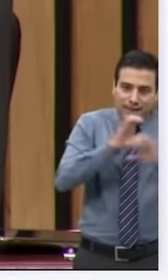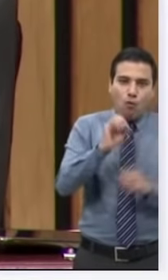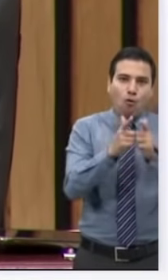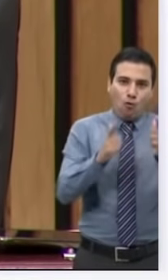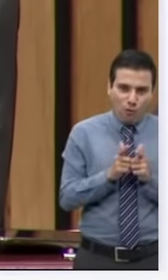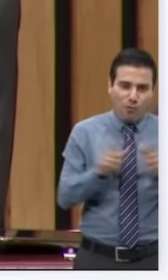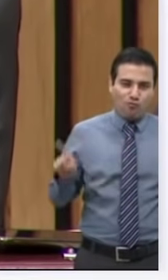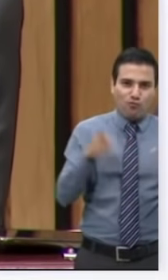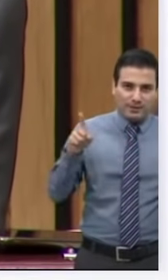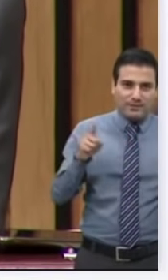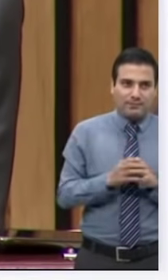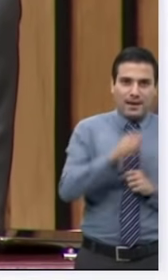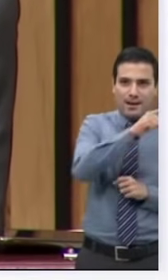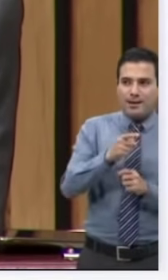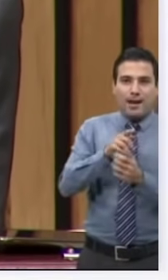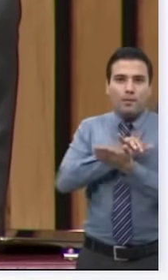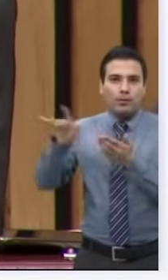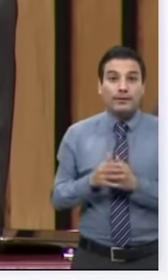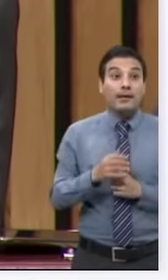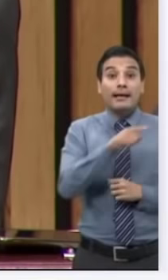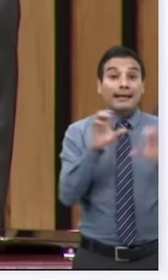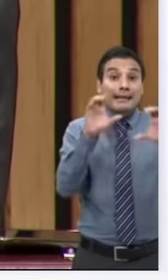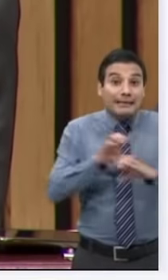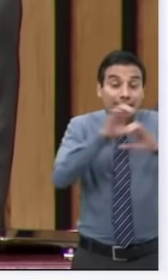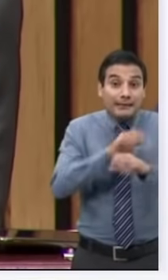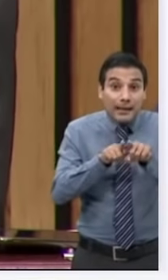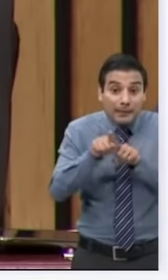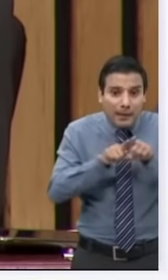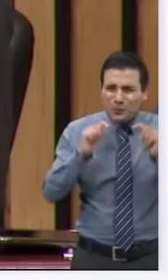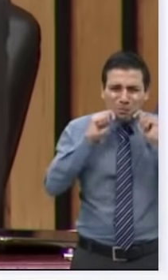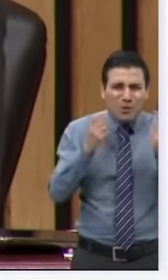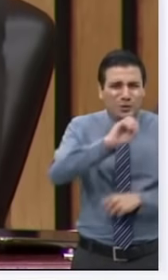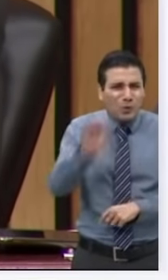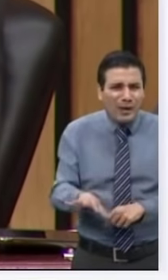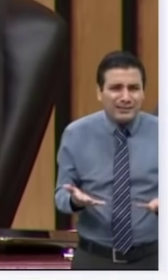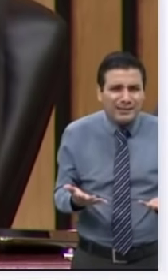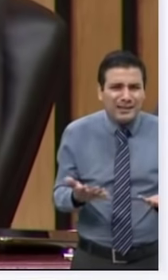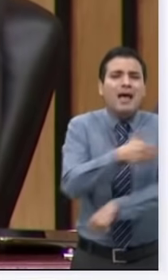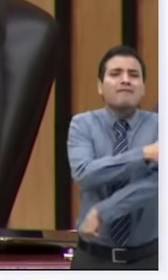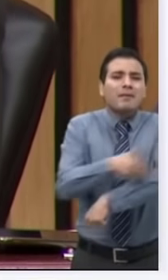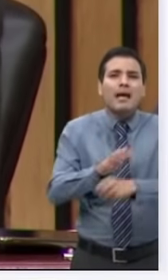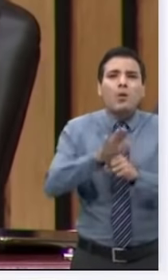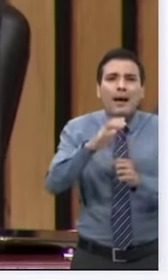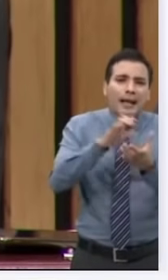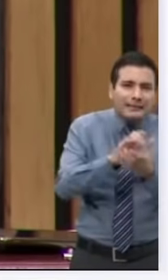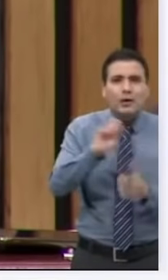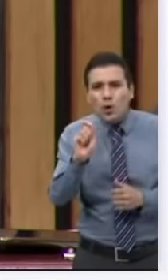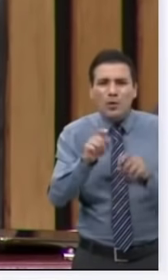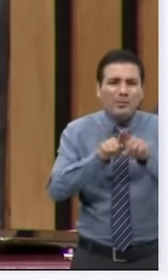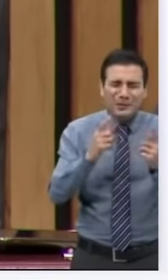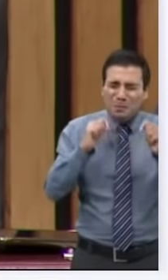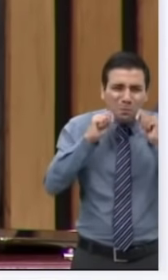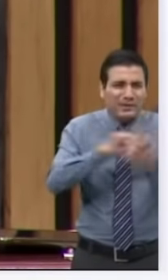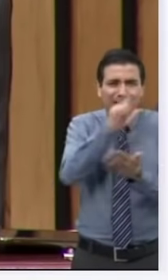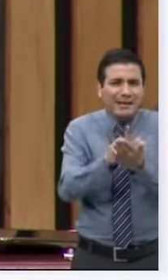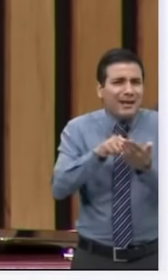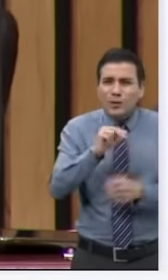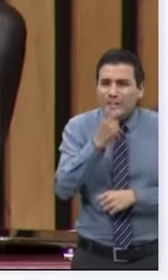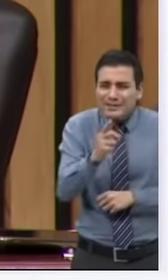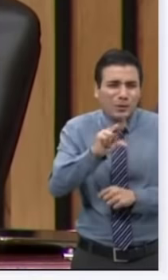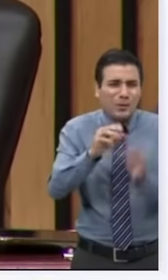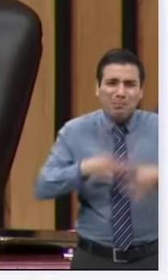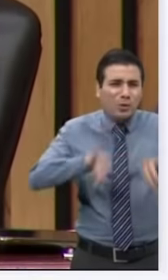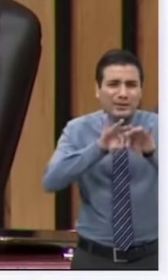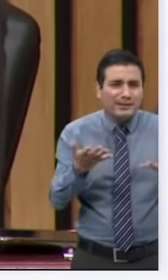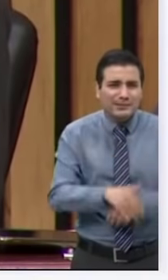musical aunque el cantante sea su hermano no importa la relación familiar las relaciones familiares no son parte de la legislación electoral y como